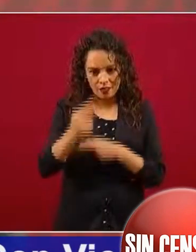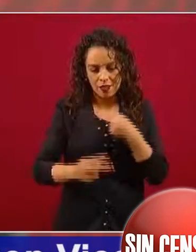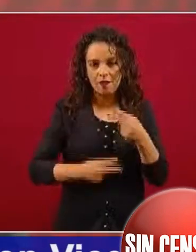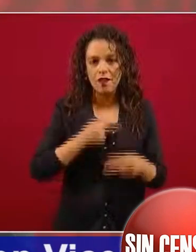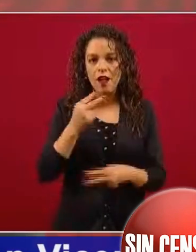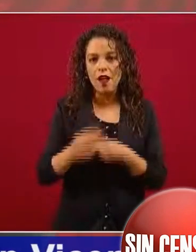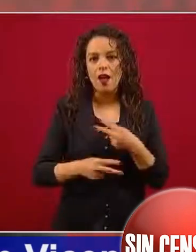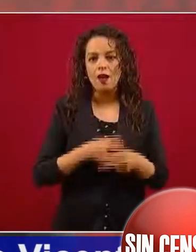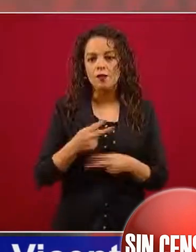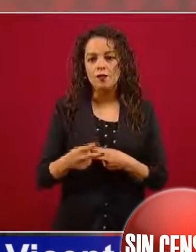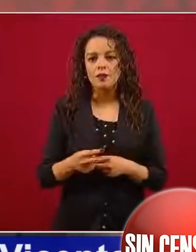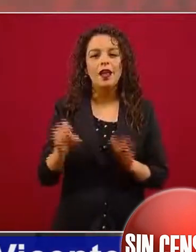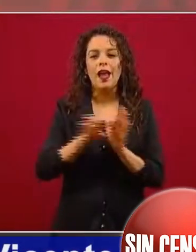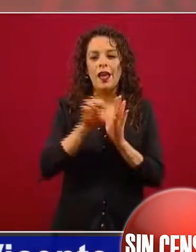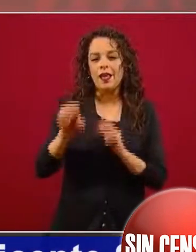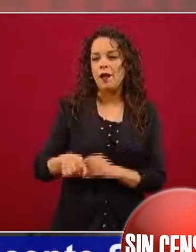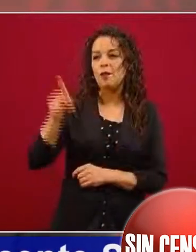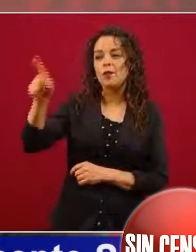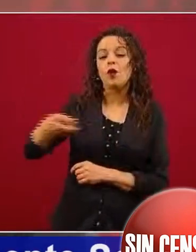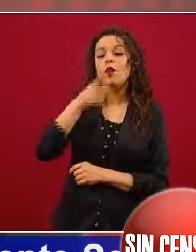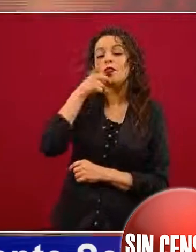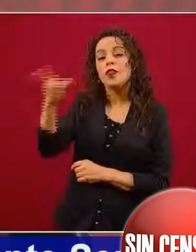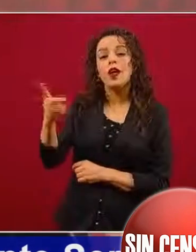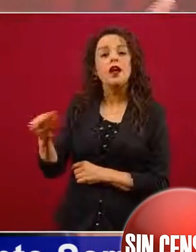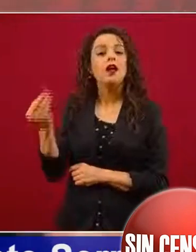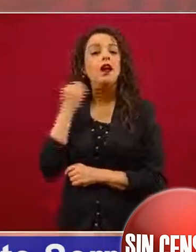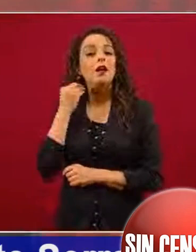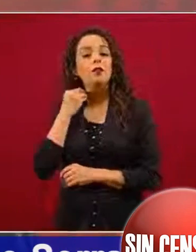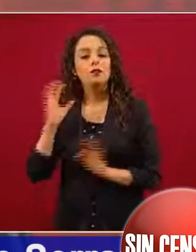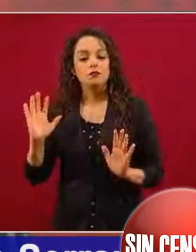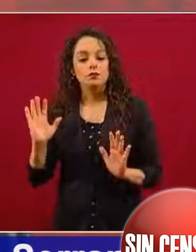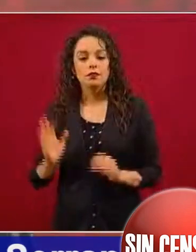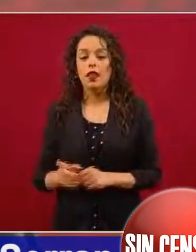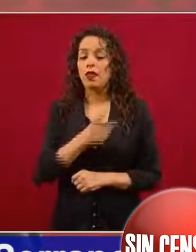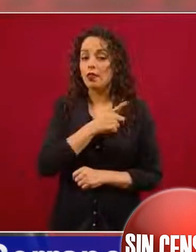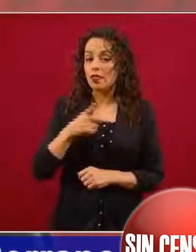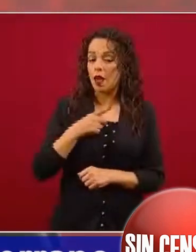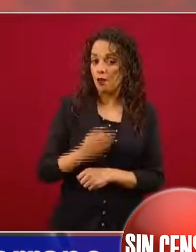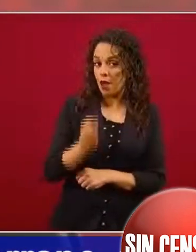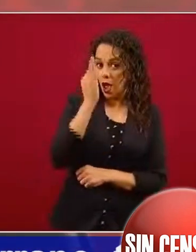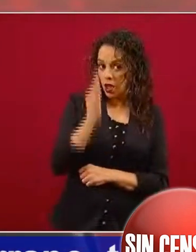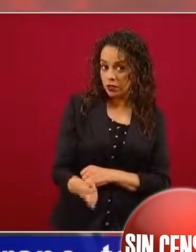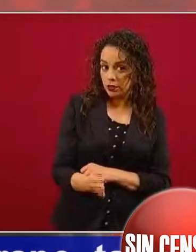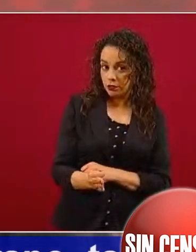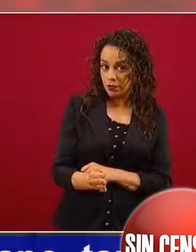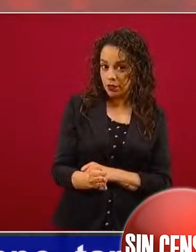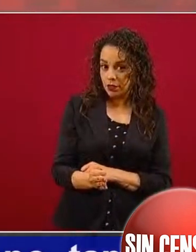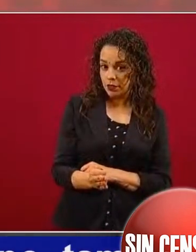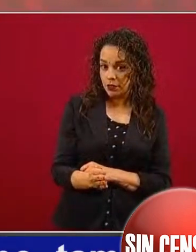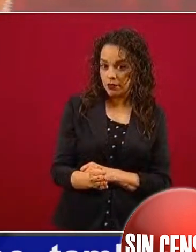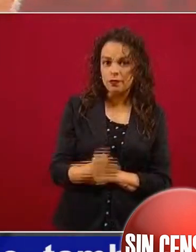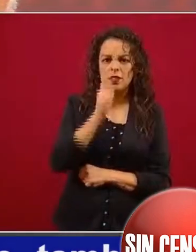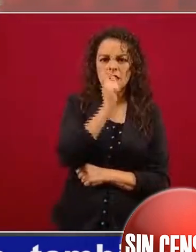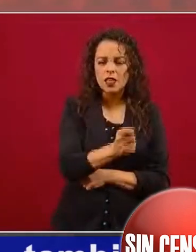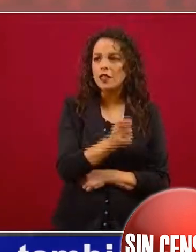aceptar, o como dicen los abogados, aceptando sin conceder, de que la